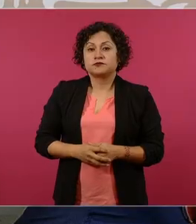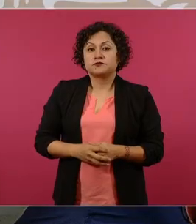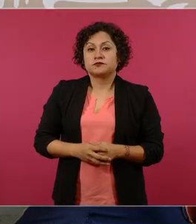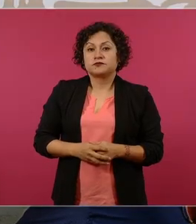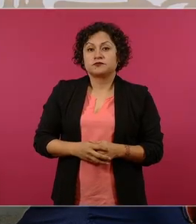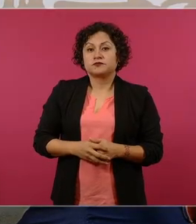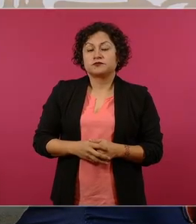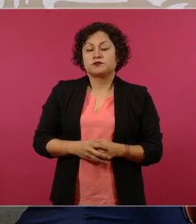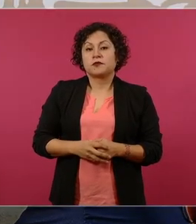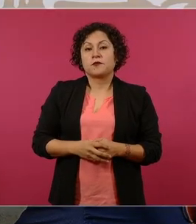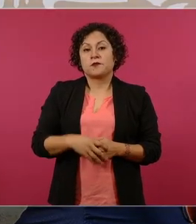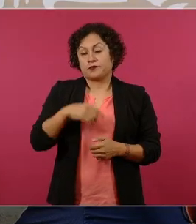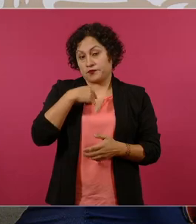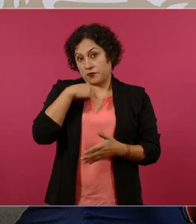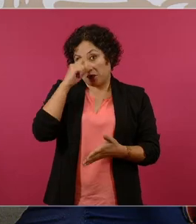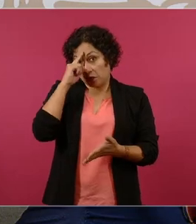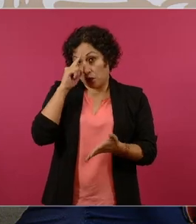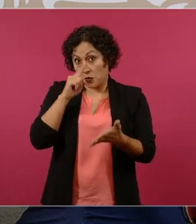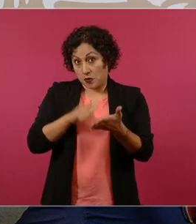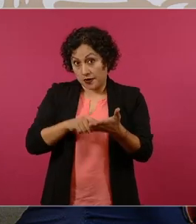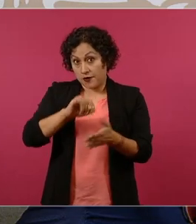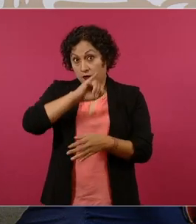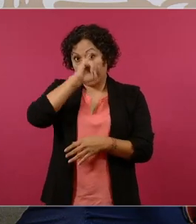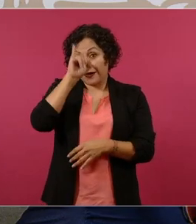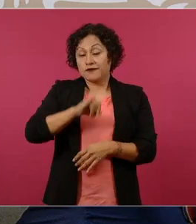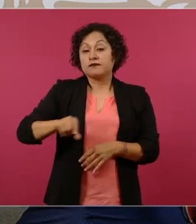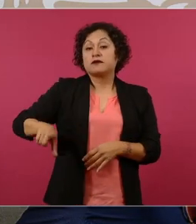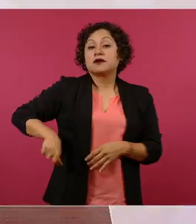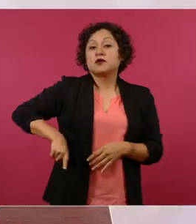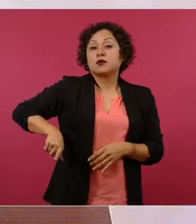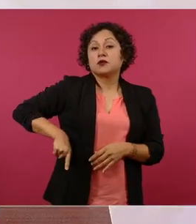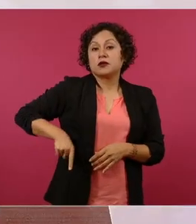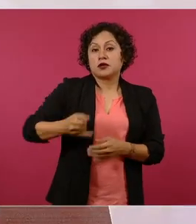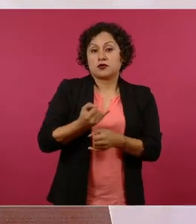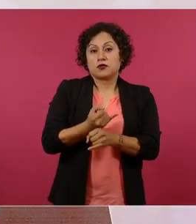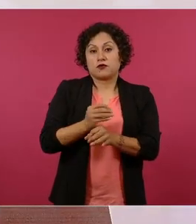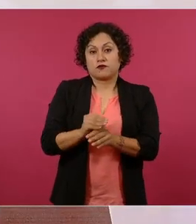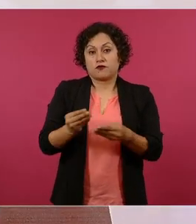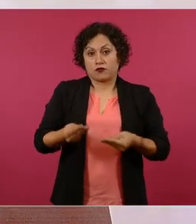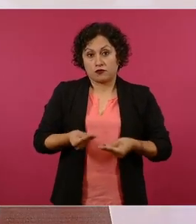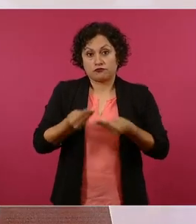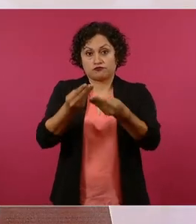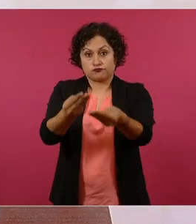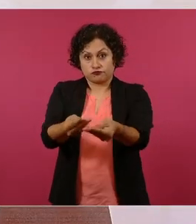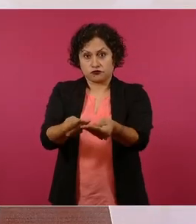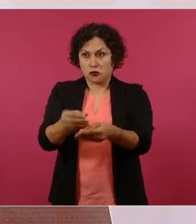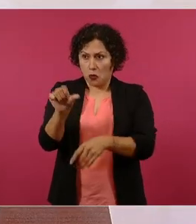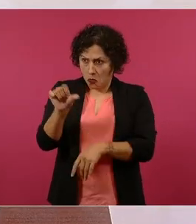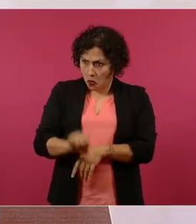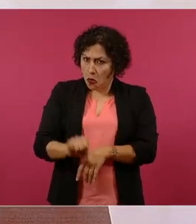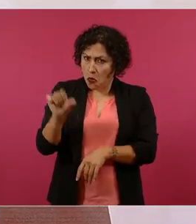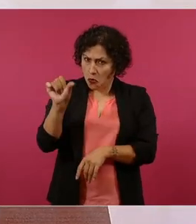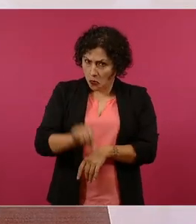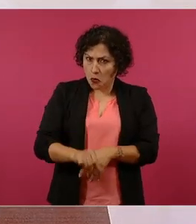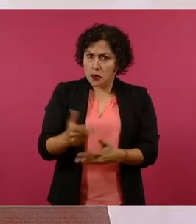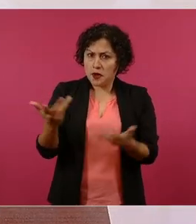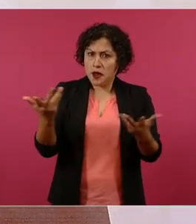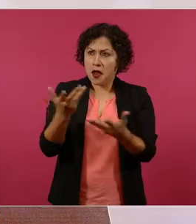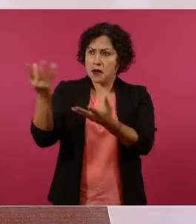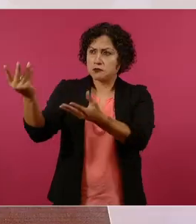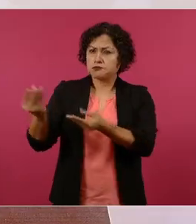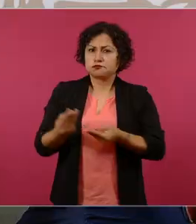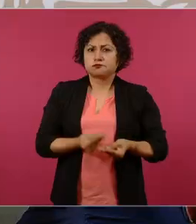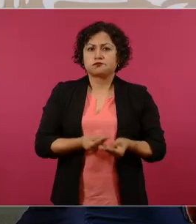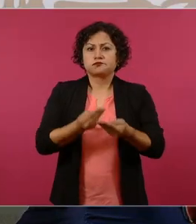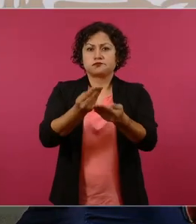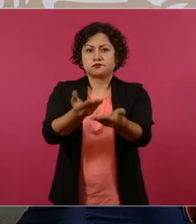este le vamos a pedir que informe hoy mismo